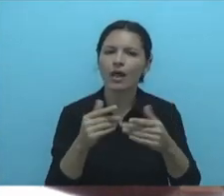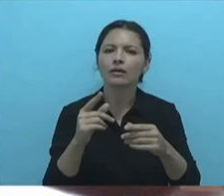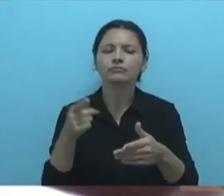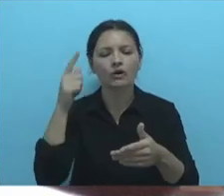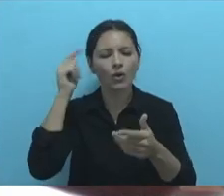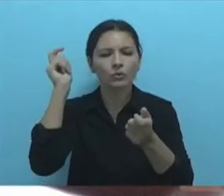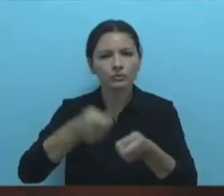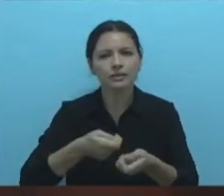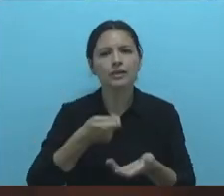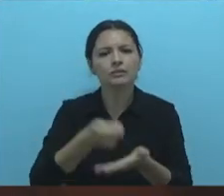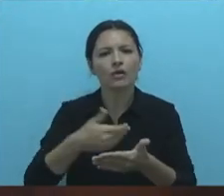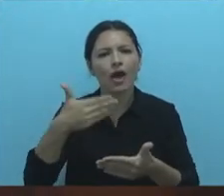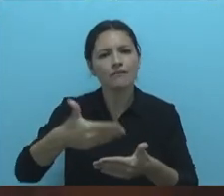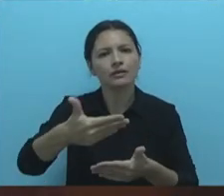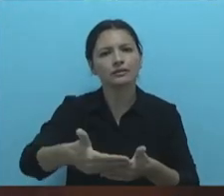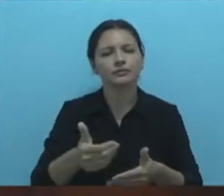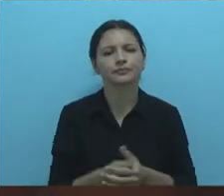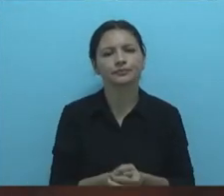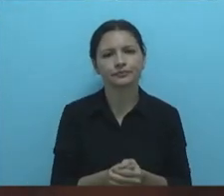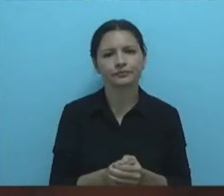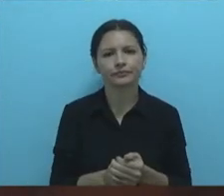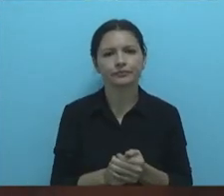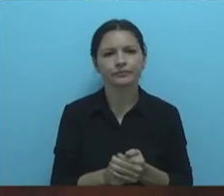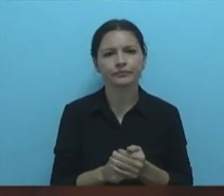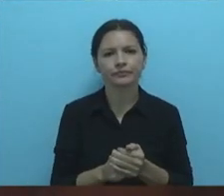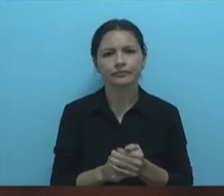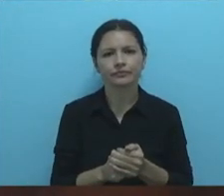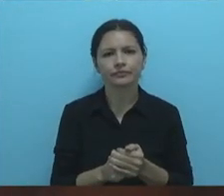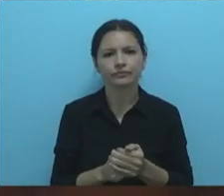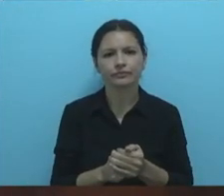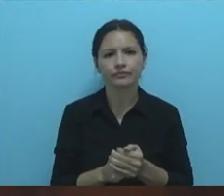gracias Gracias Diputados